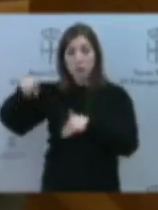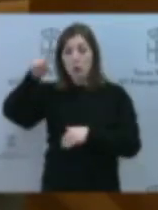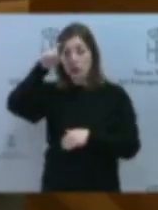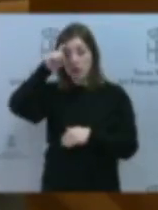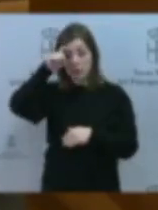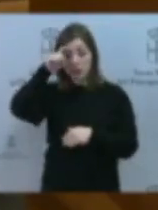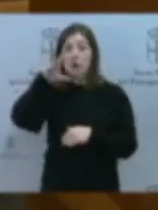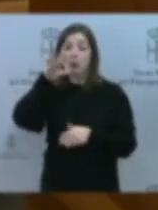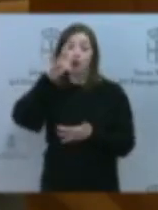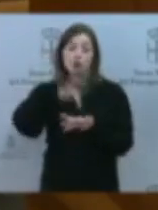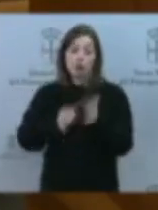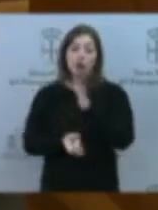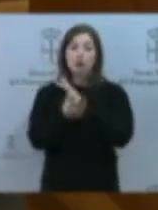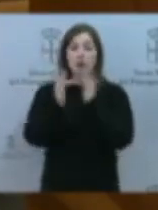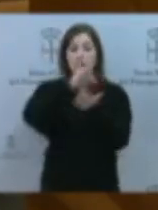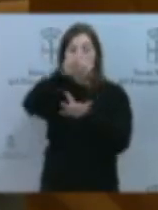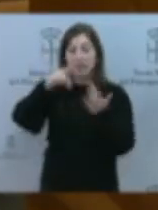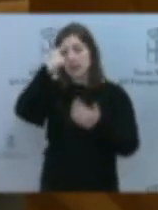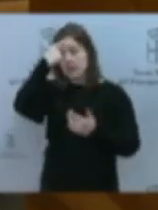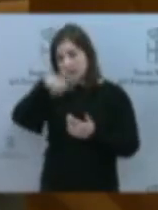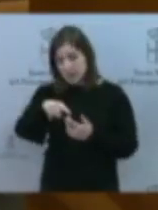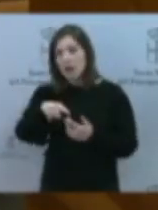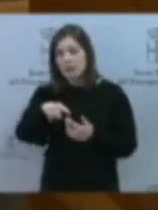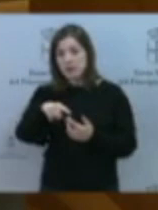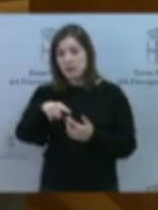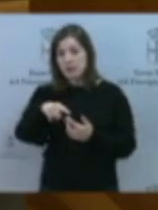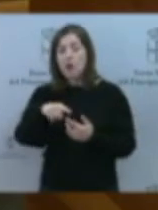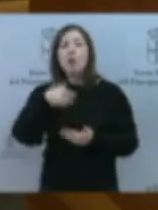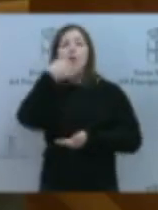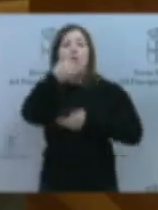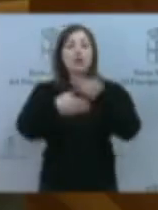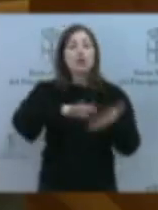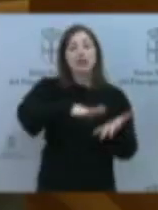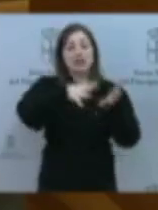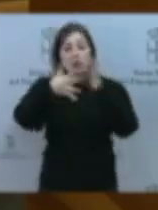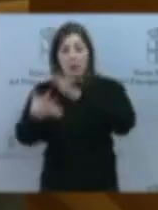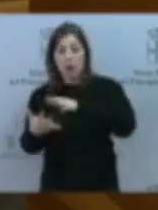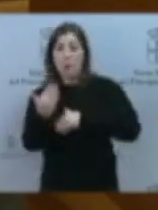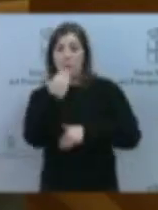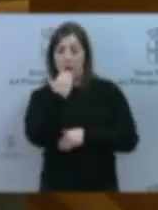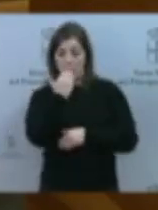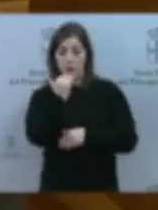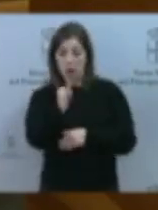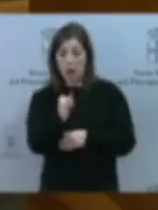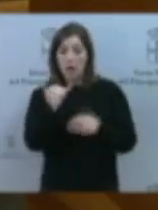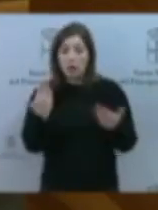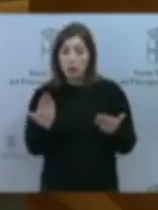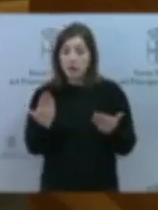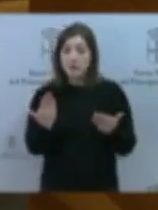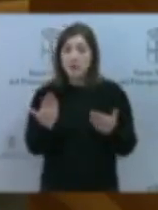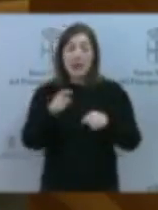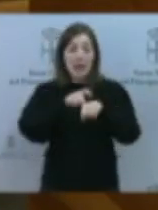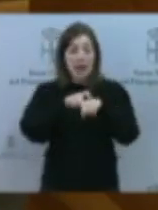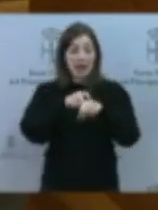bancarización de las cajas, un proceso de transformación y por tanto se perdió el carácter público de las mismas en cuanto al control de la